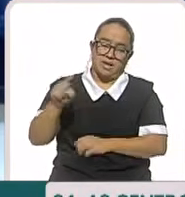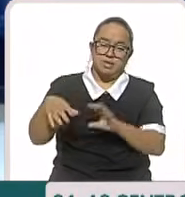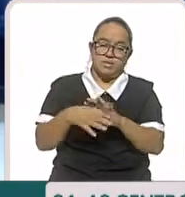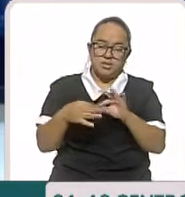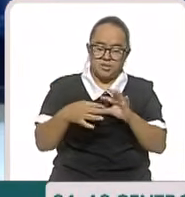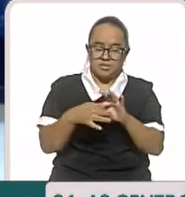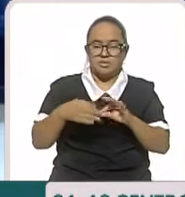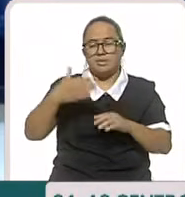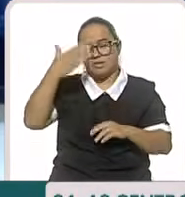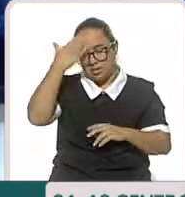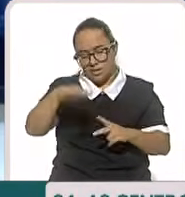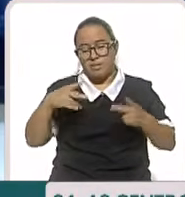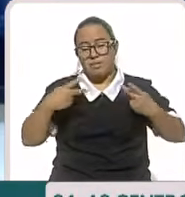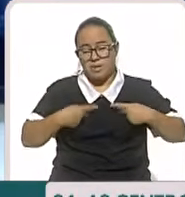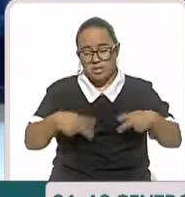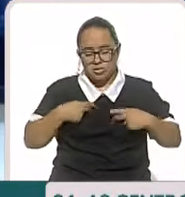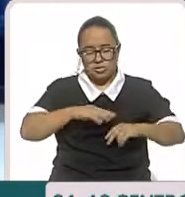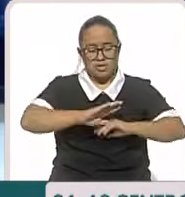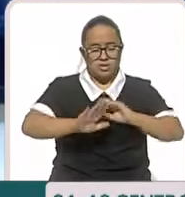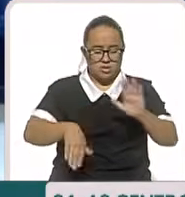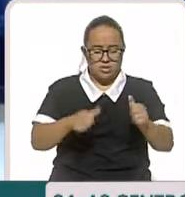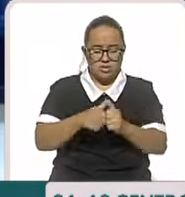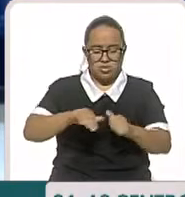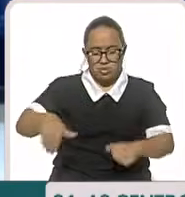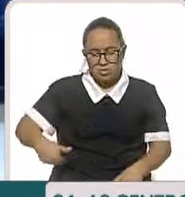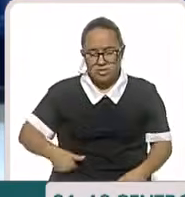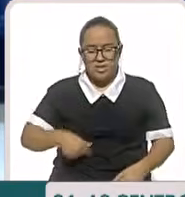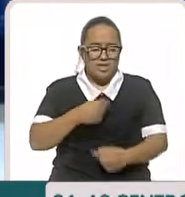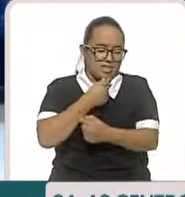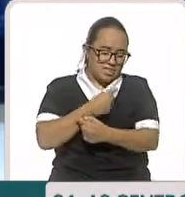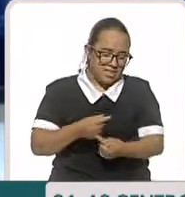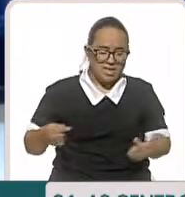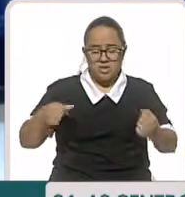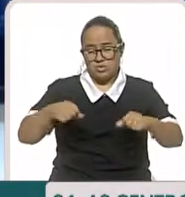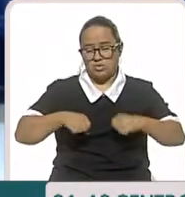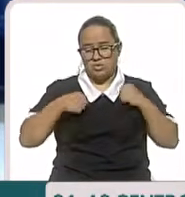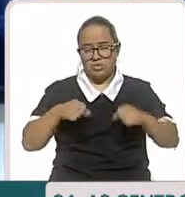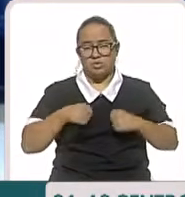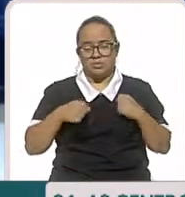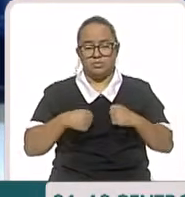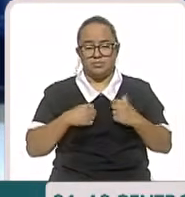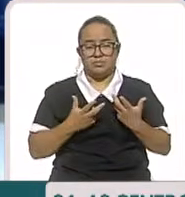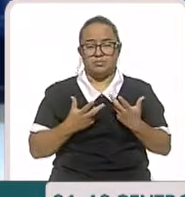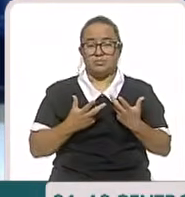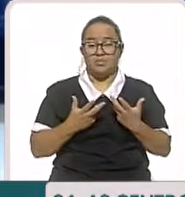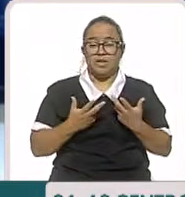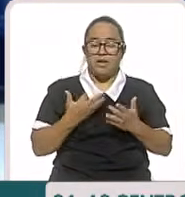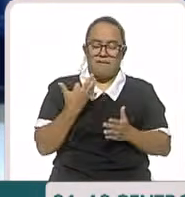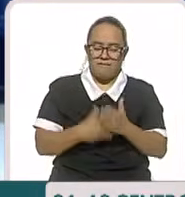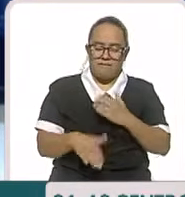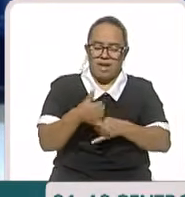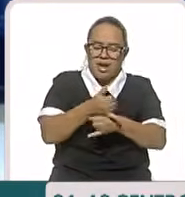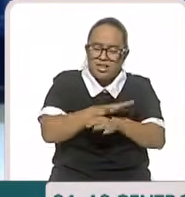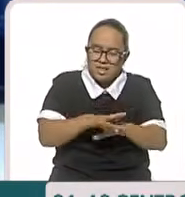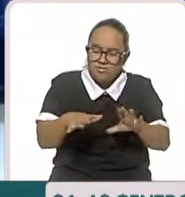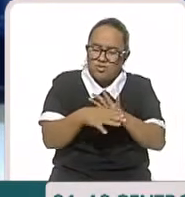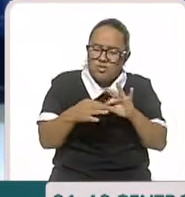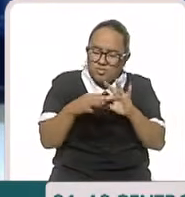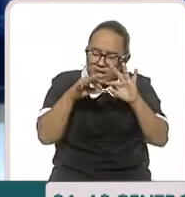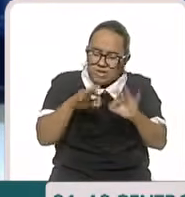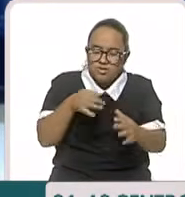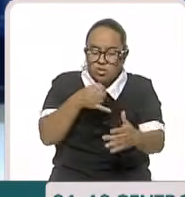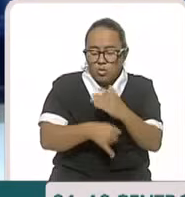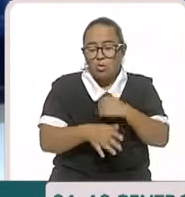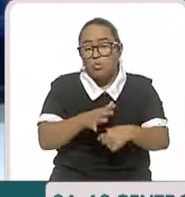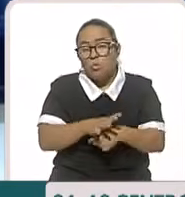que tiene conocimiento de muertes de personas heridas, incluso infancias, adolescencias. Hay poca información al respecto, no hay un reporte, digamos, oficial,